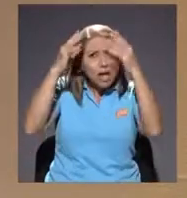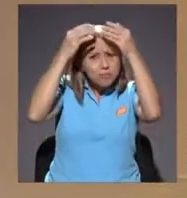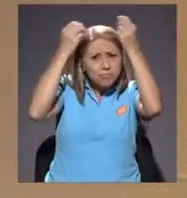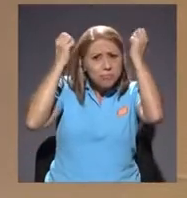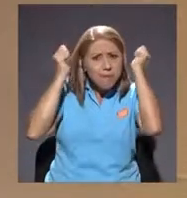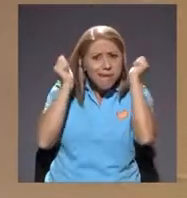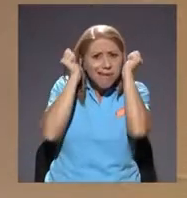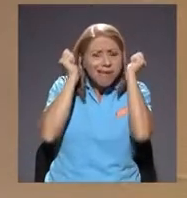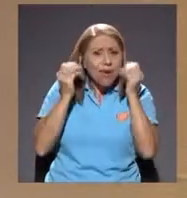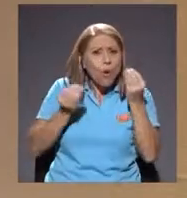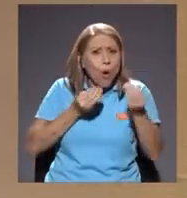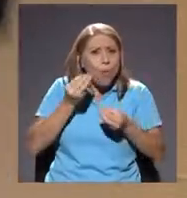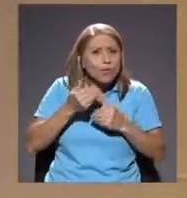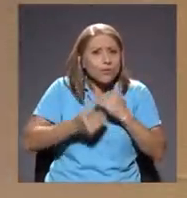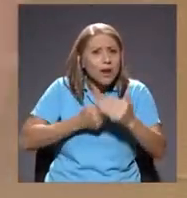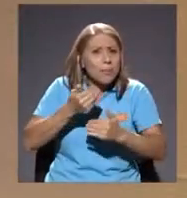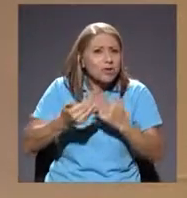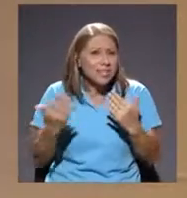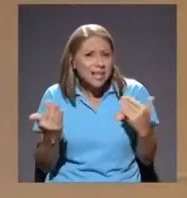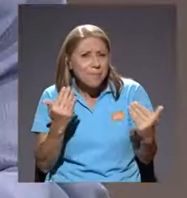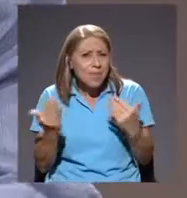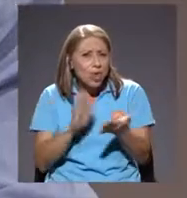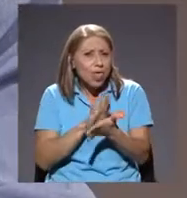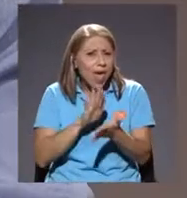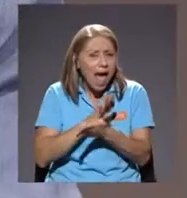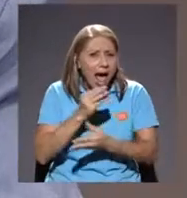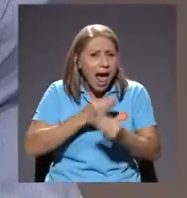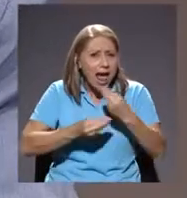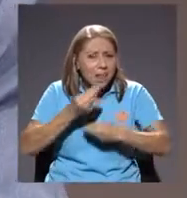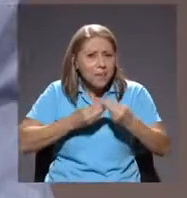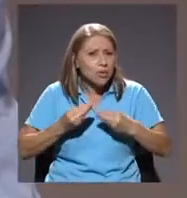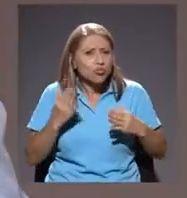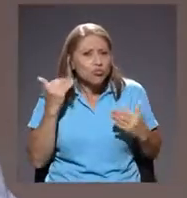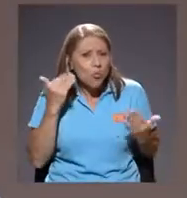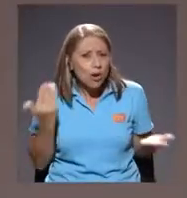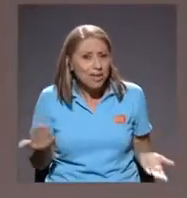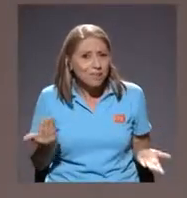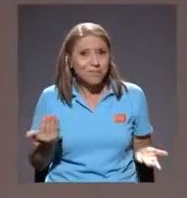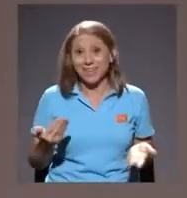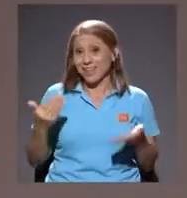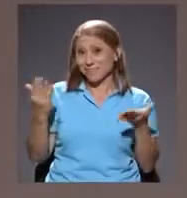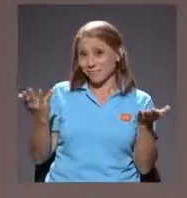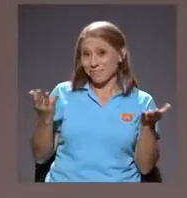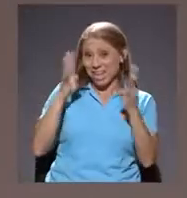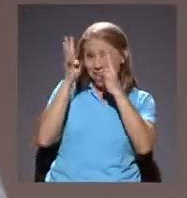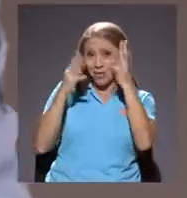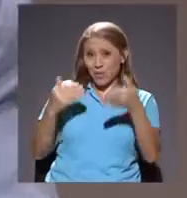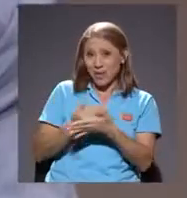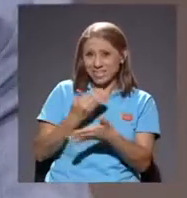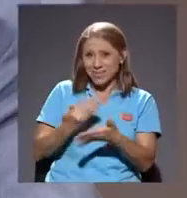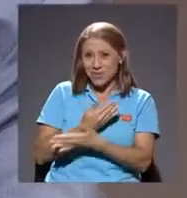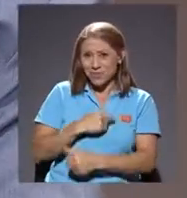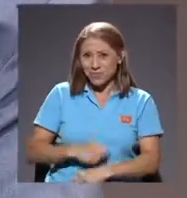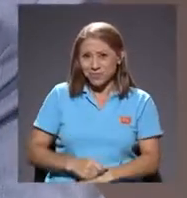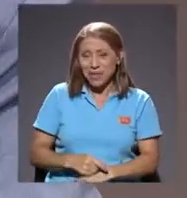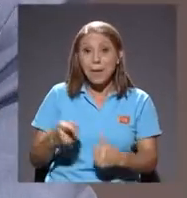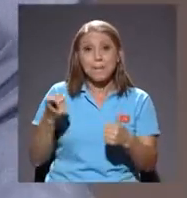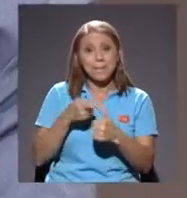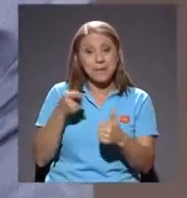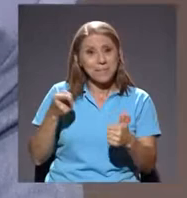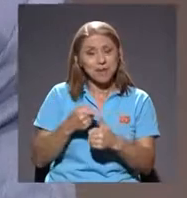el procesamiento de alimentos por favor del marco innovación por favor pues mire primero cuando raphael